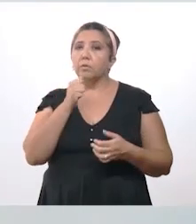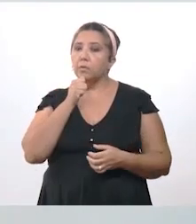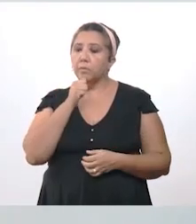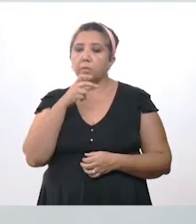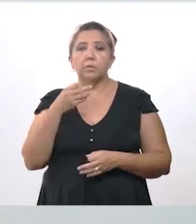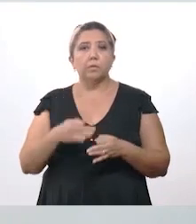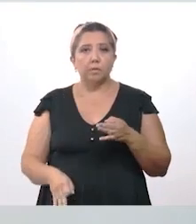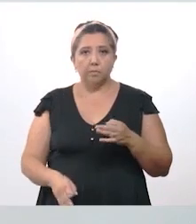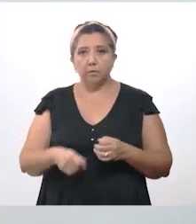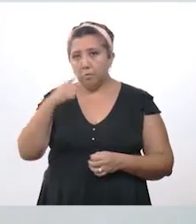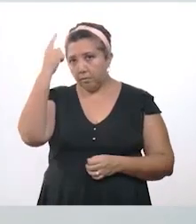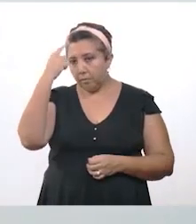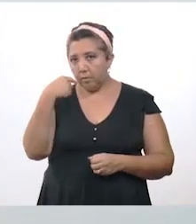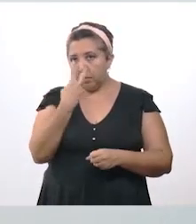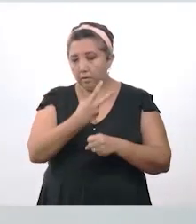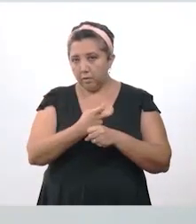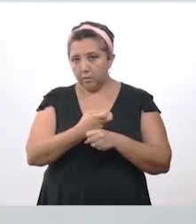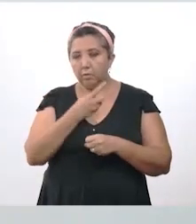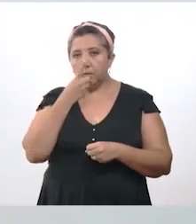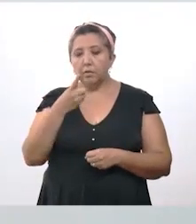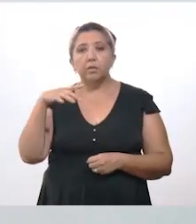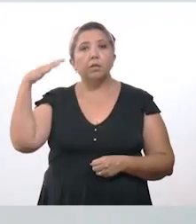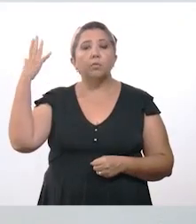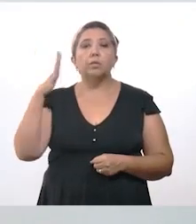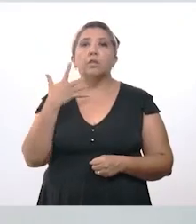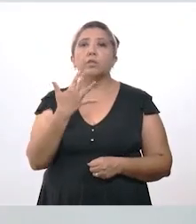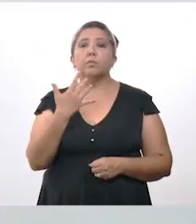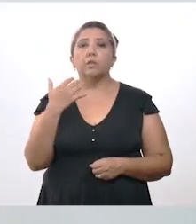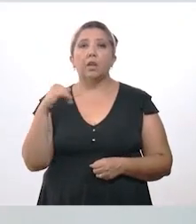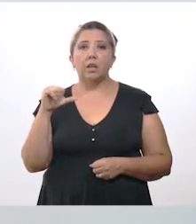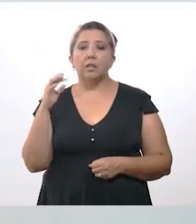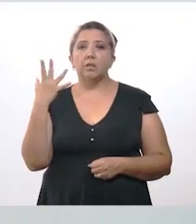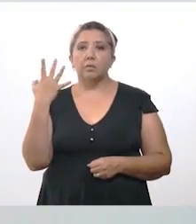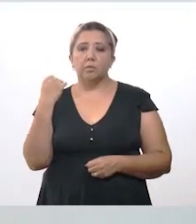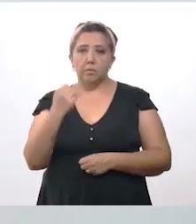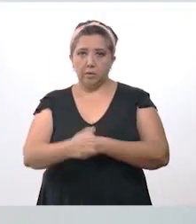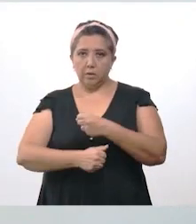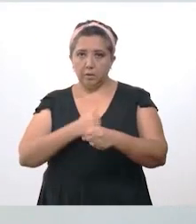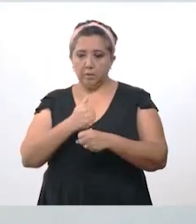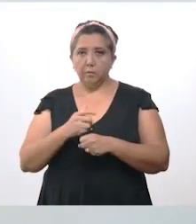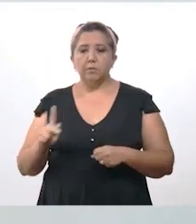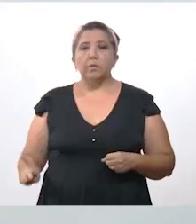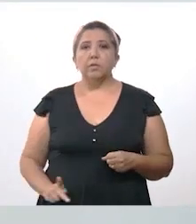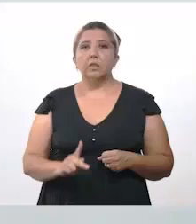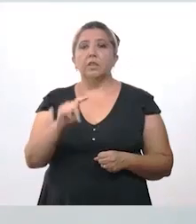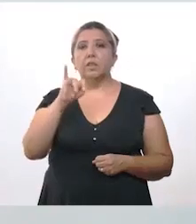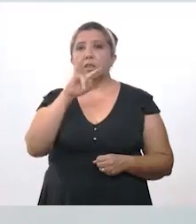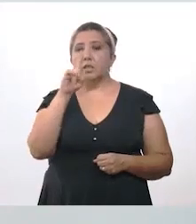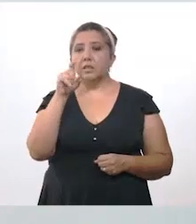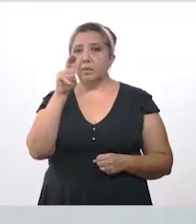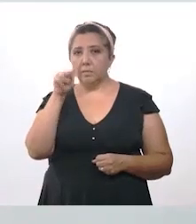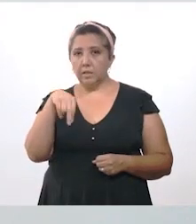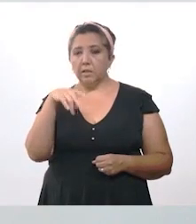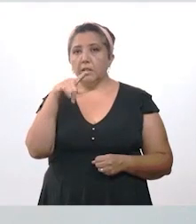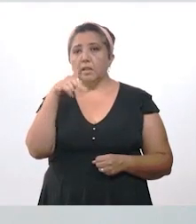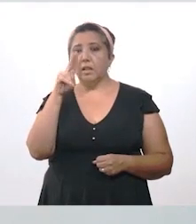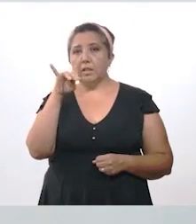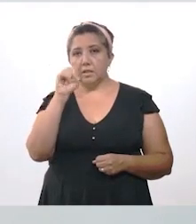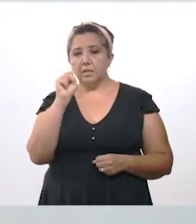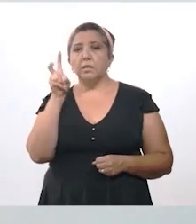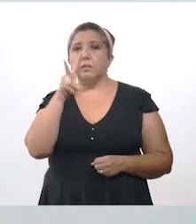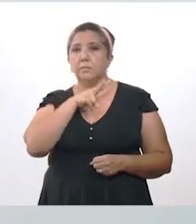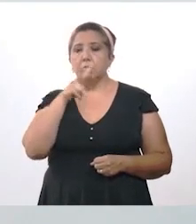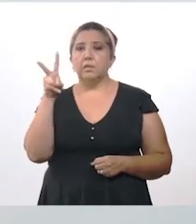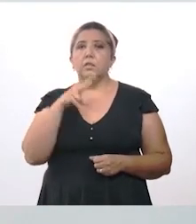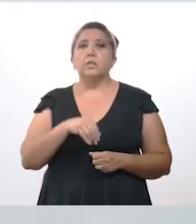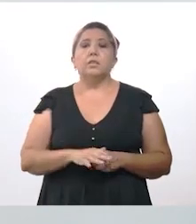no concluidos para la segunda dosis de los adultos de 50 a 59 años en los municipios de Tizimín, Canacín y